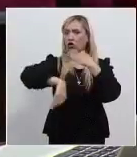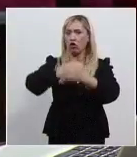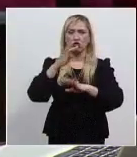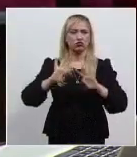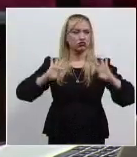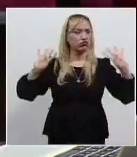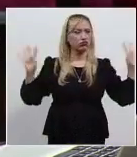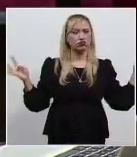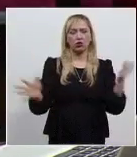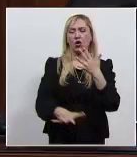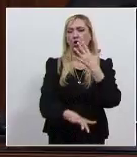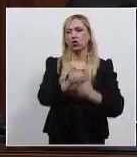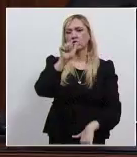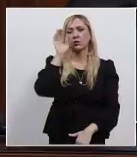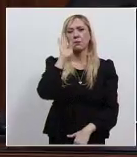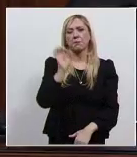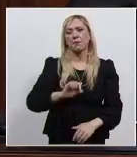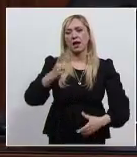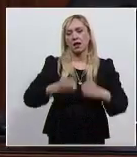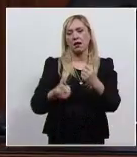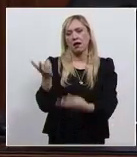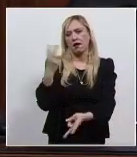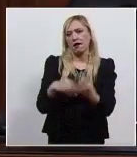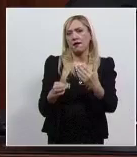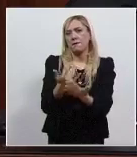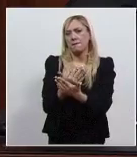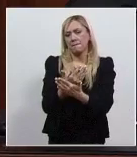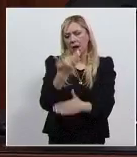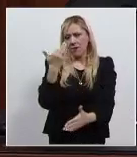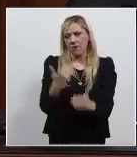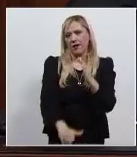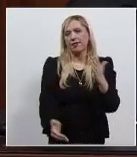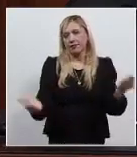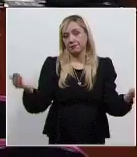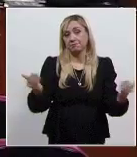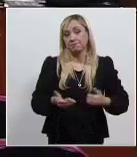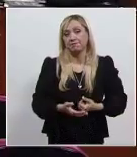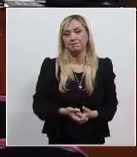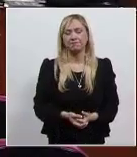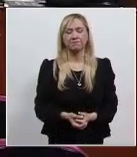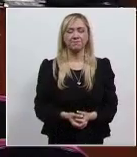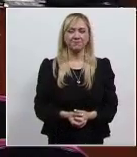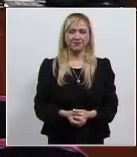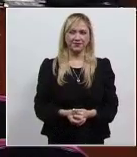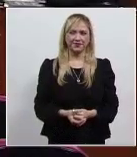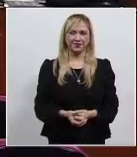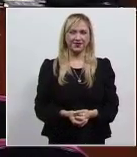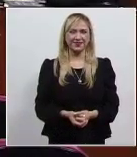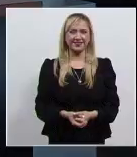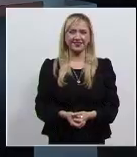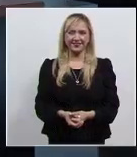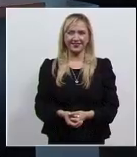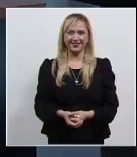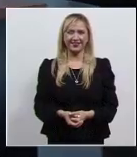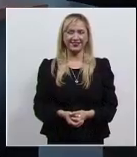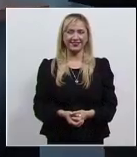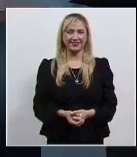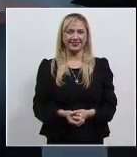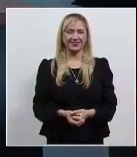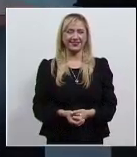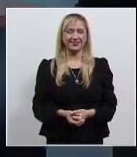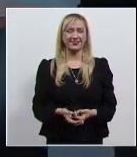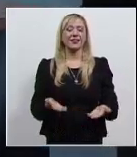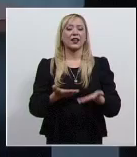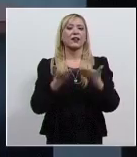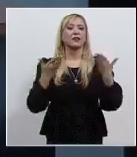presentes los 11 ministros de la Corte. Para el canal del Poder Judicial de la Federación, Juan Carlos González.